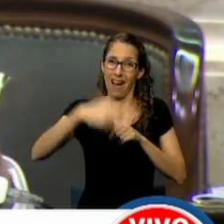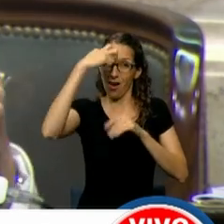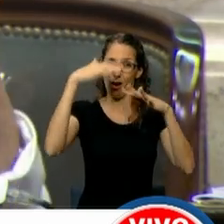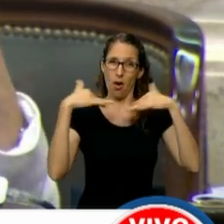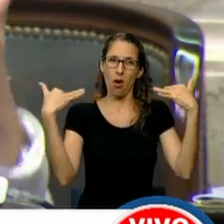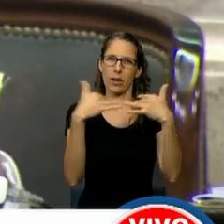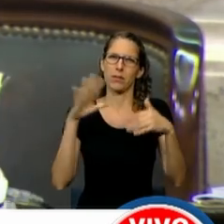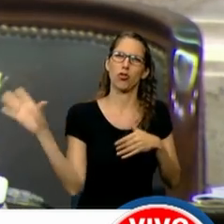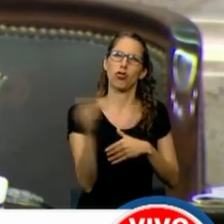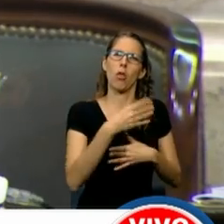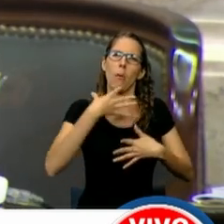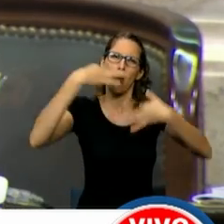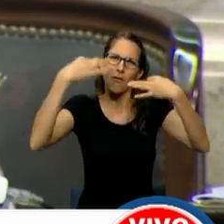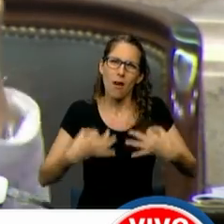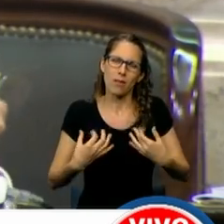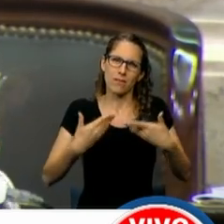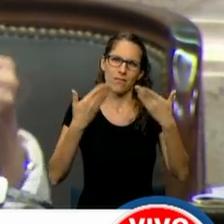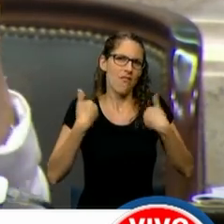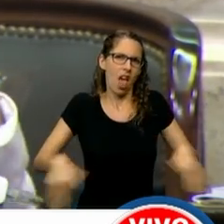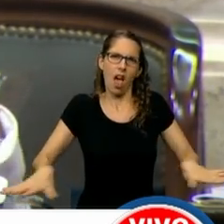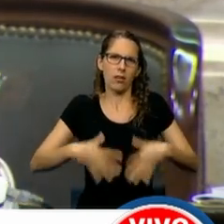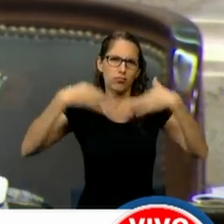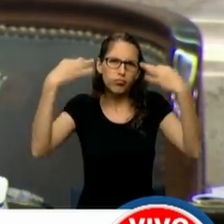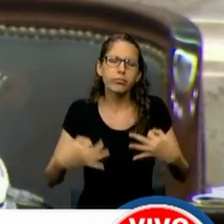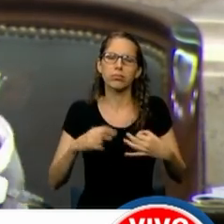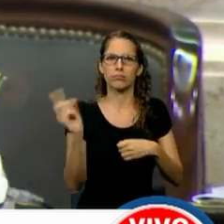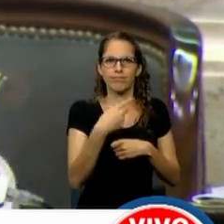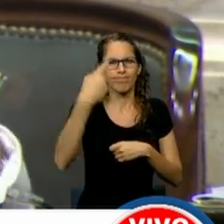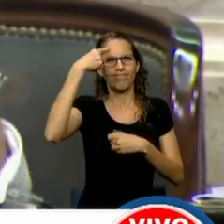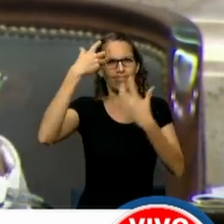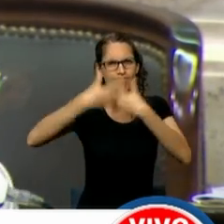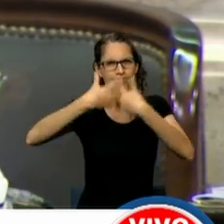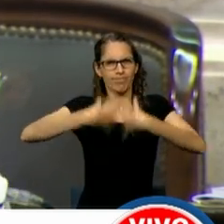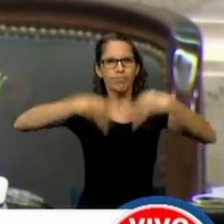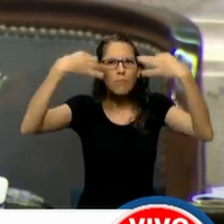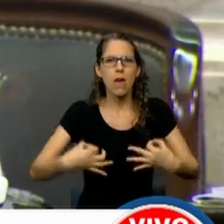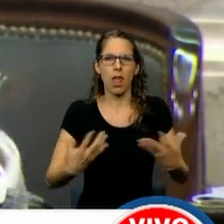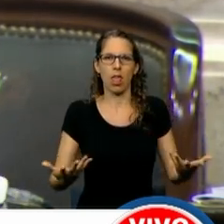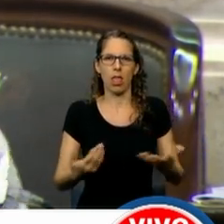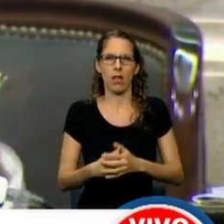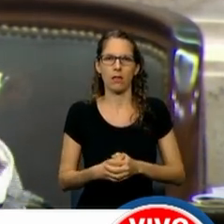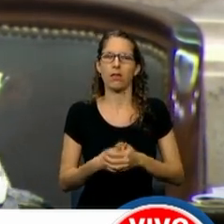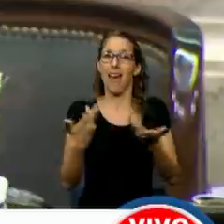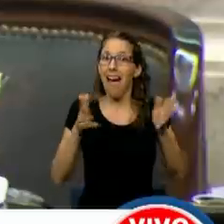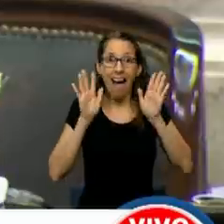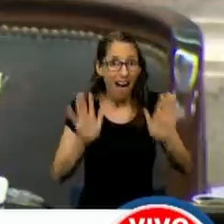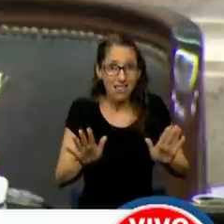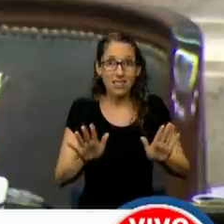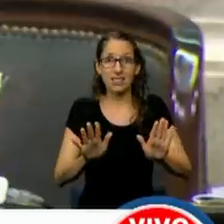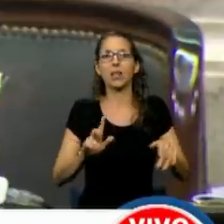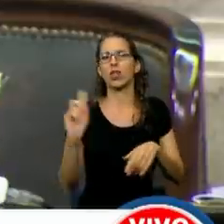se imponga la honestidad que se imponga la sensatez que se imponga el realismo por eso y con ese mandato